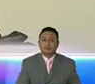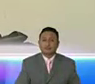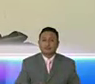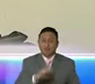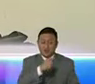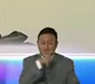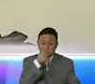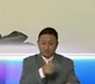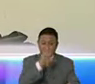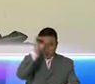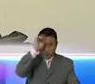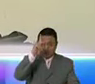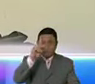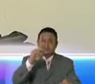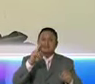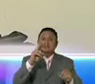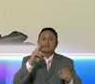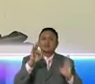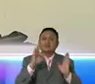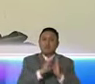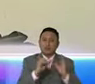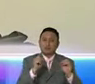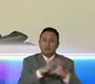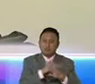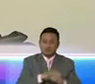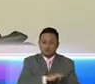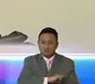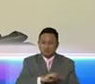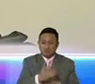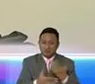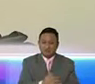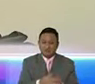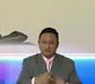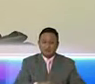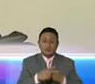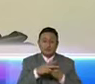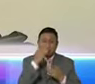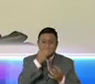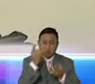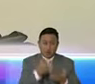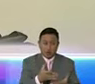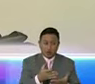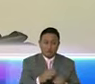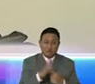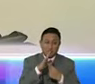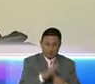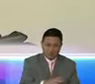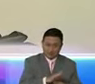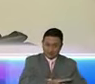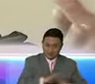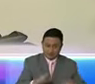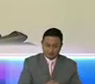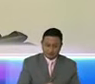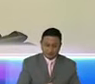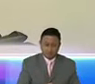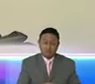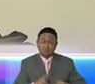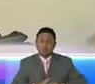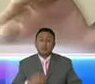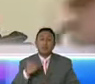sociales, o en este caso lo que se trata de normar es discriminación y odio, pero también se está estableciendo un